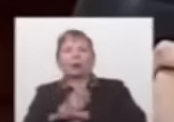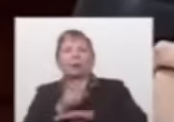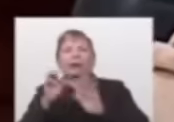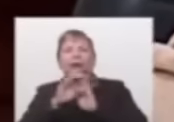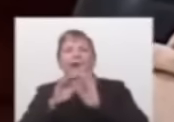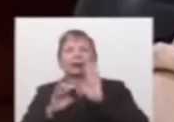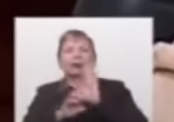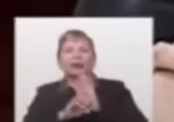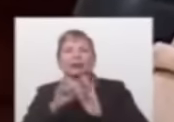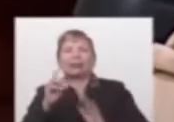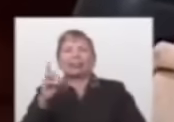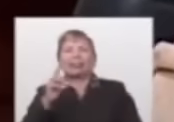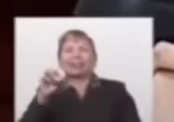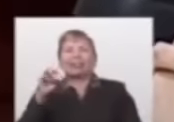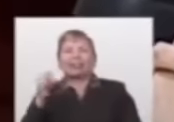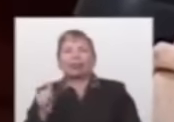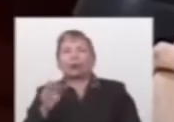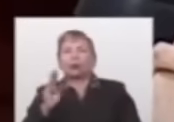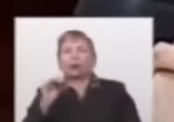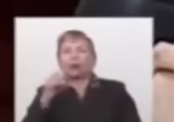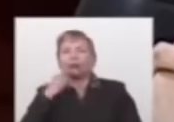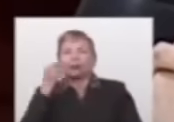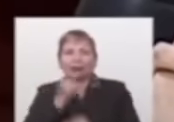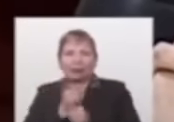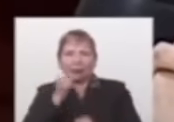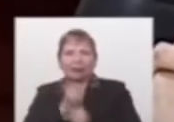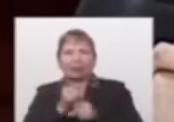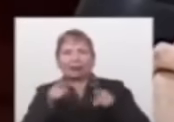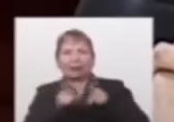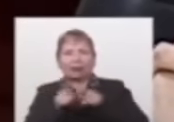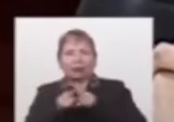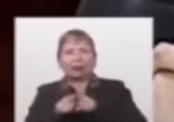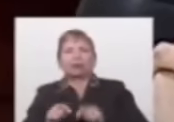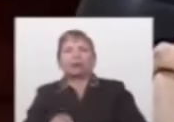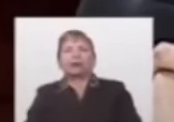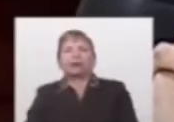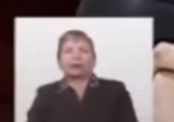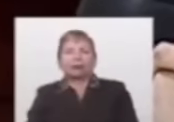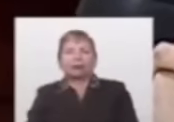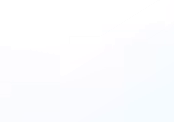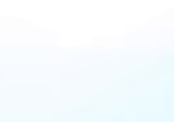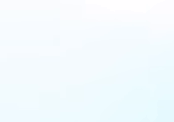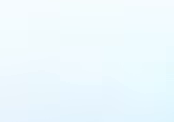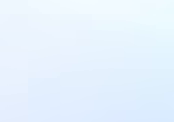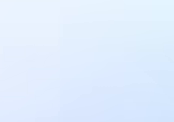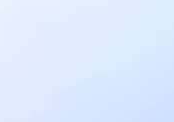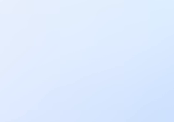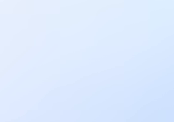informó Elena Zapata para más noticias de política y actualidad peruana.